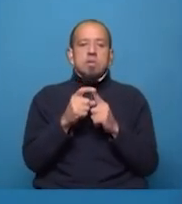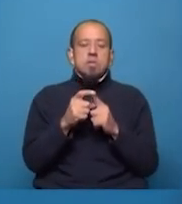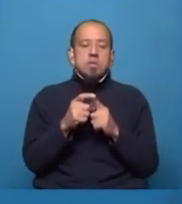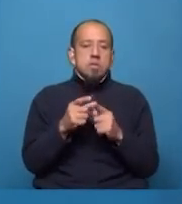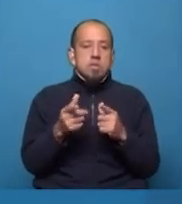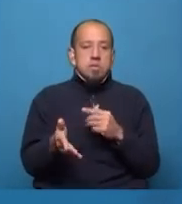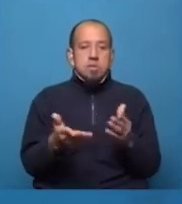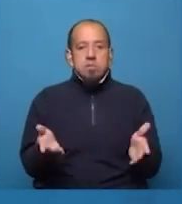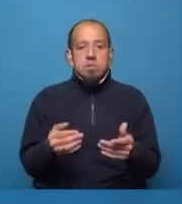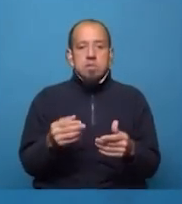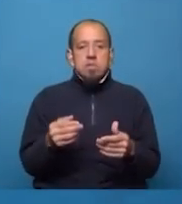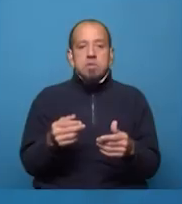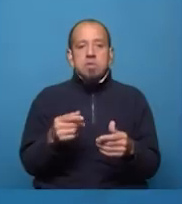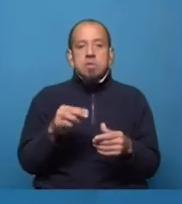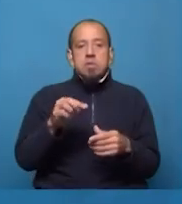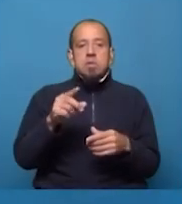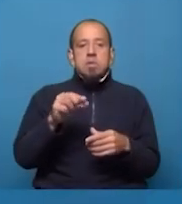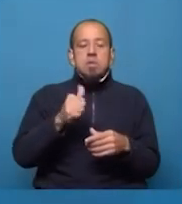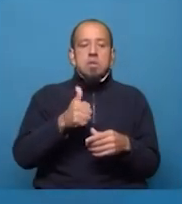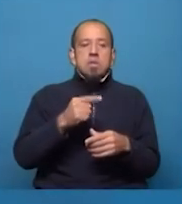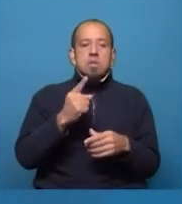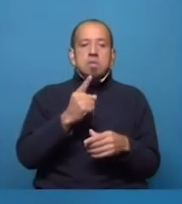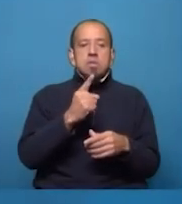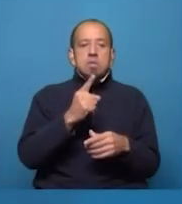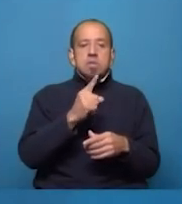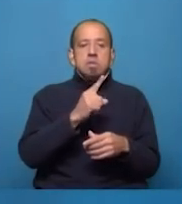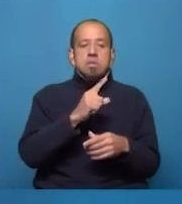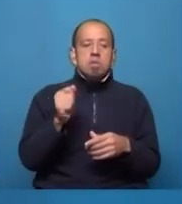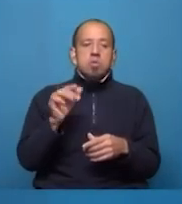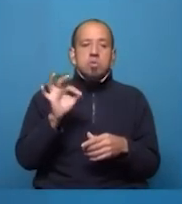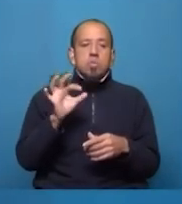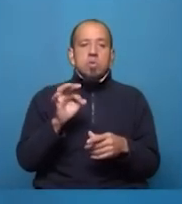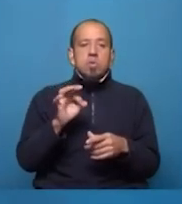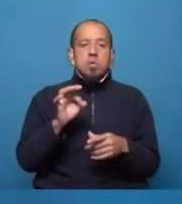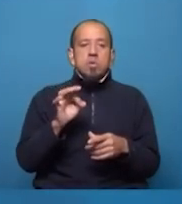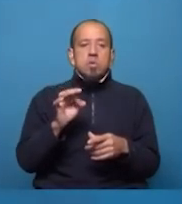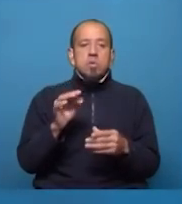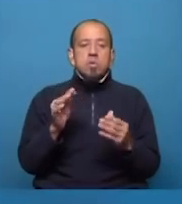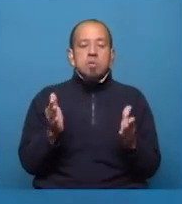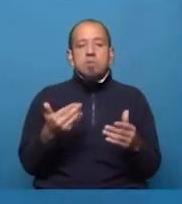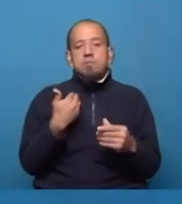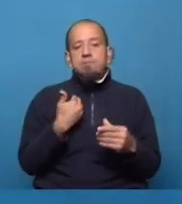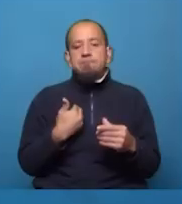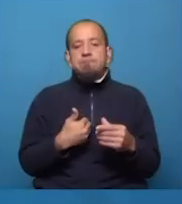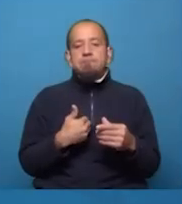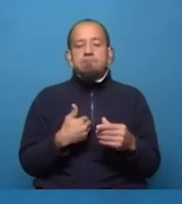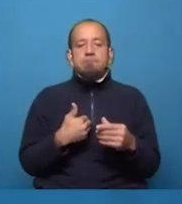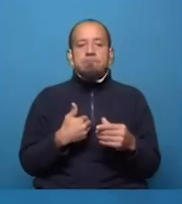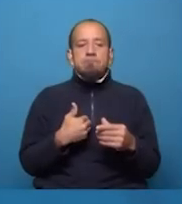150 Este Entonces eso no me sorprende tampoco me sorprende lamentablemente que